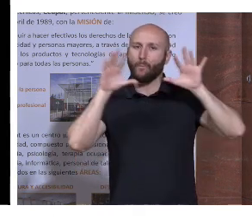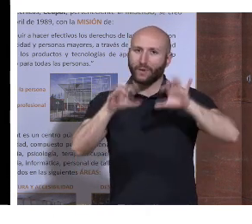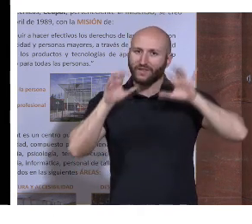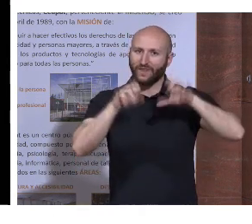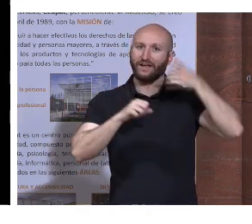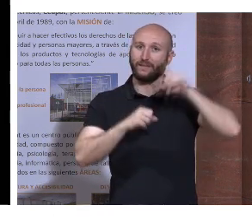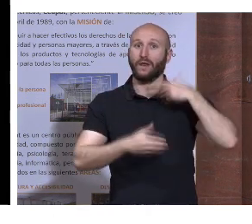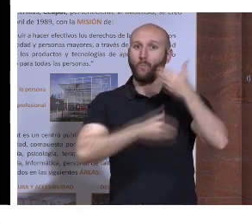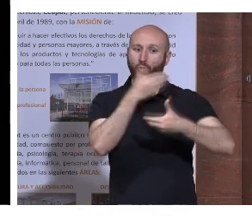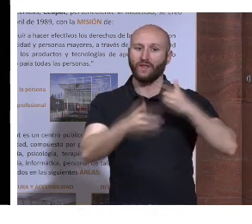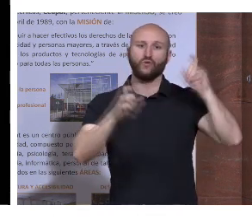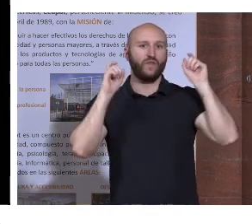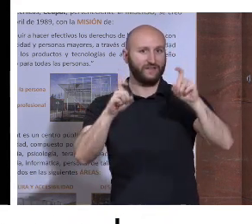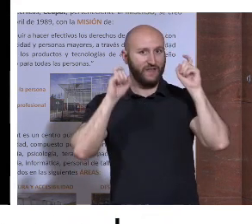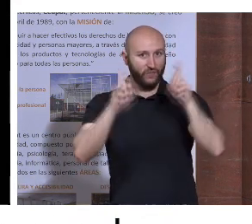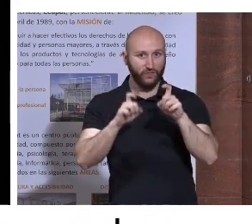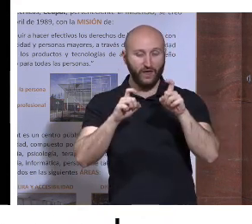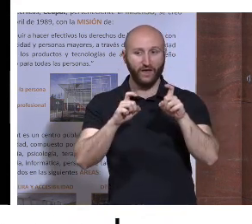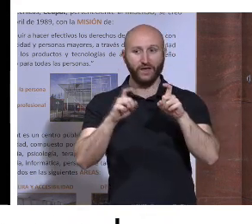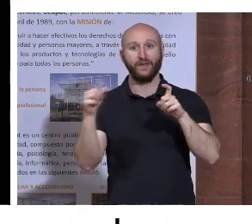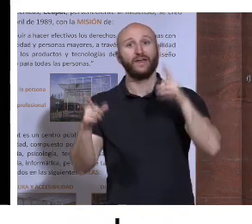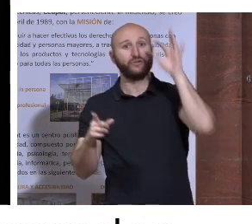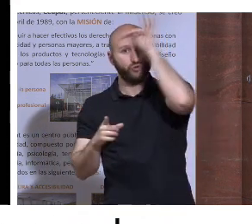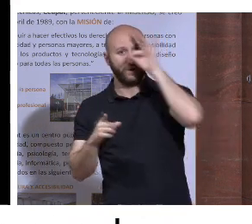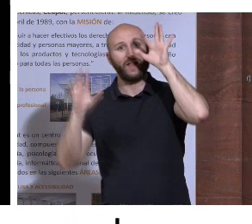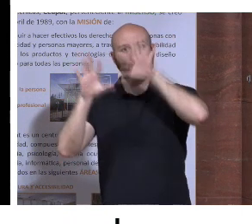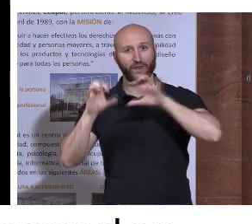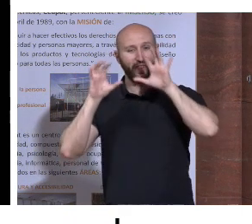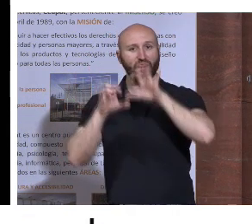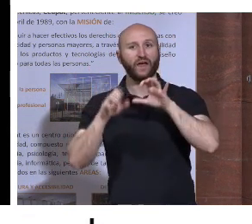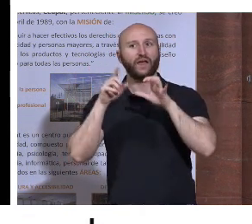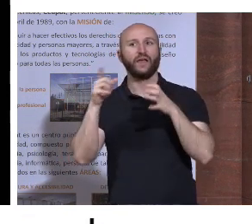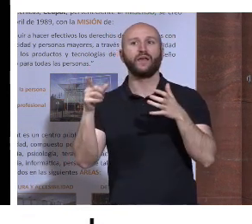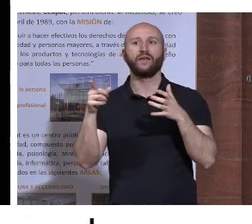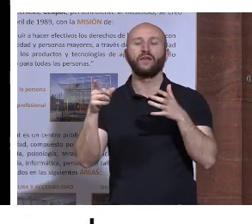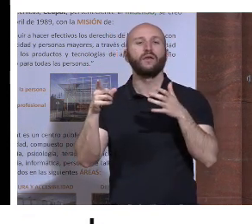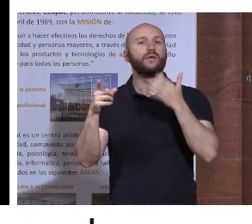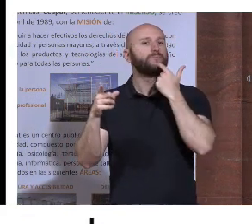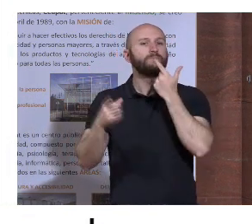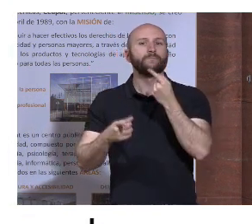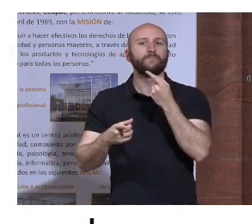el proceso de enseñanza. Las teorías del aprendizaje, no romper con